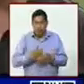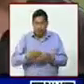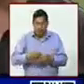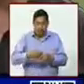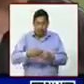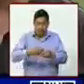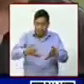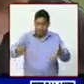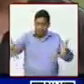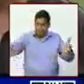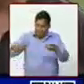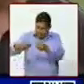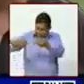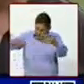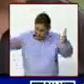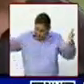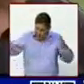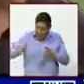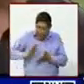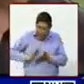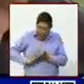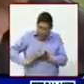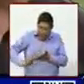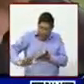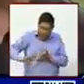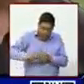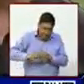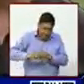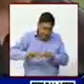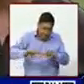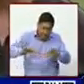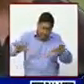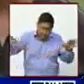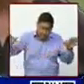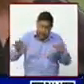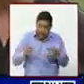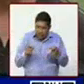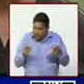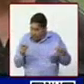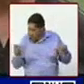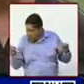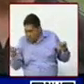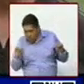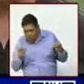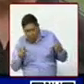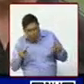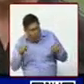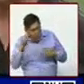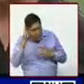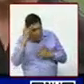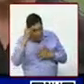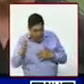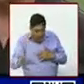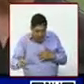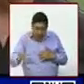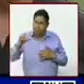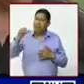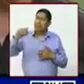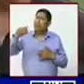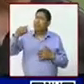fertilizaciones, fumigaciones, controles fitosanitarios para evitar que tengamos enfermedades durante el año.